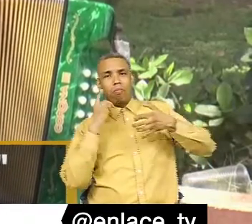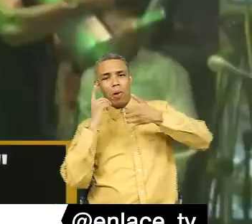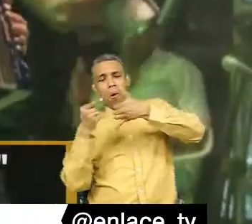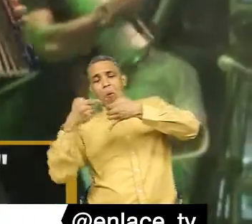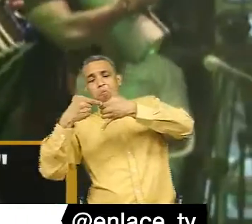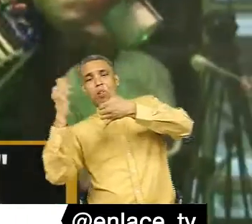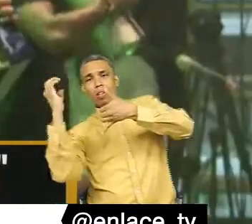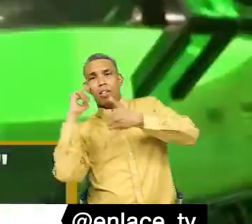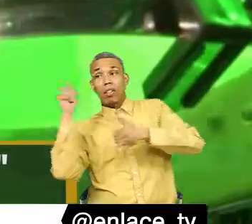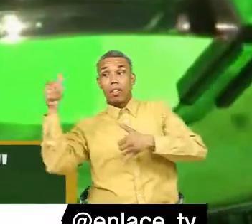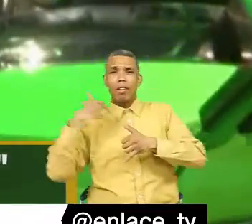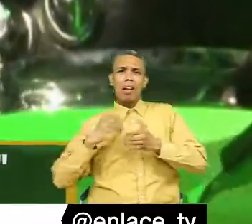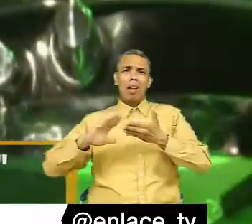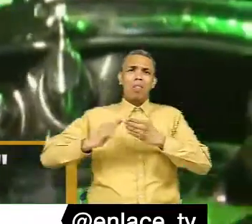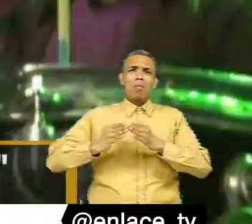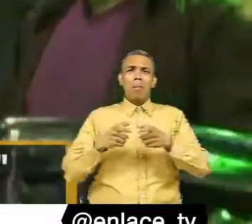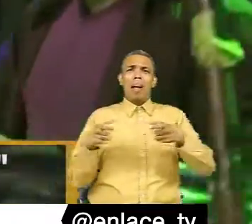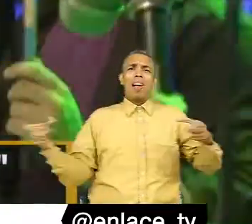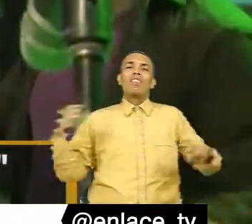bien.